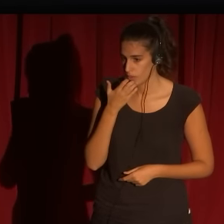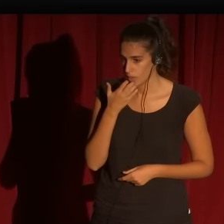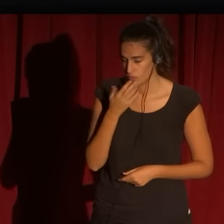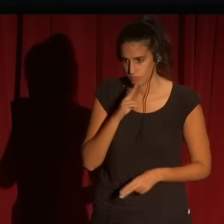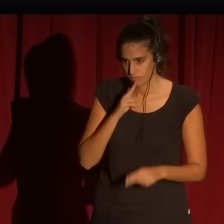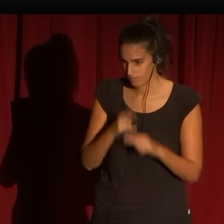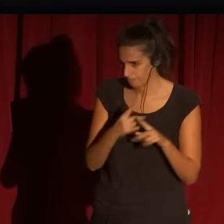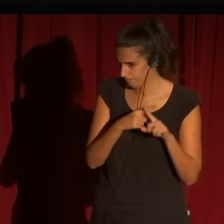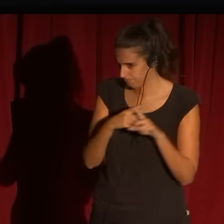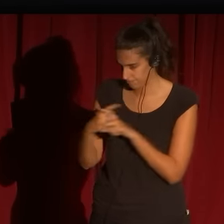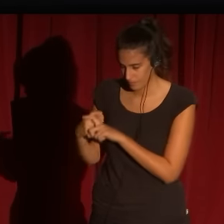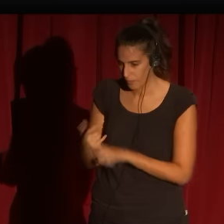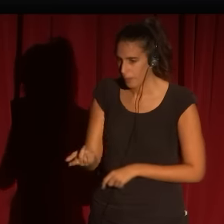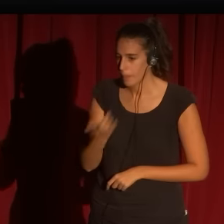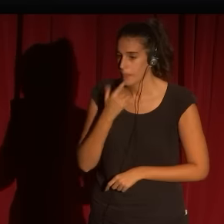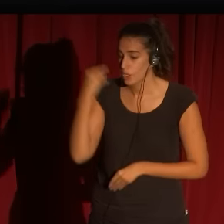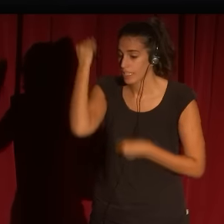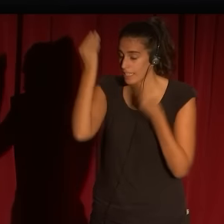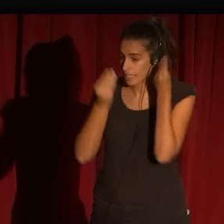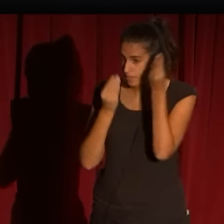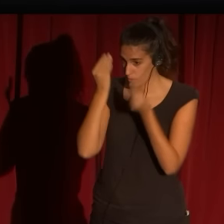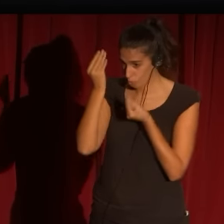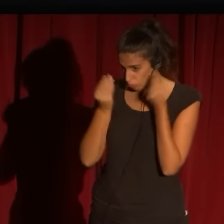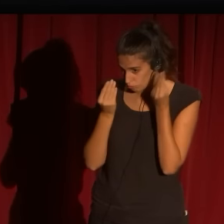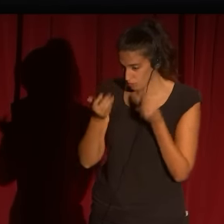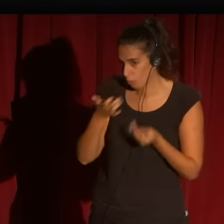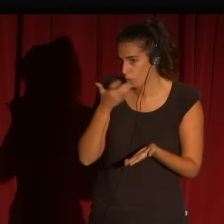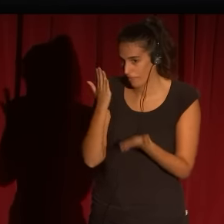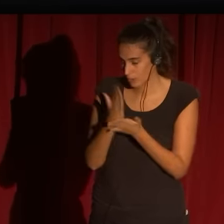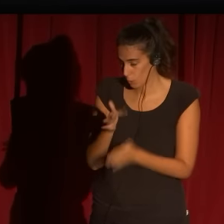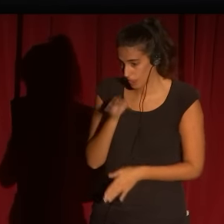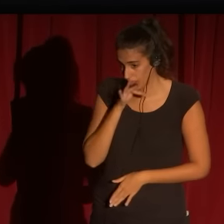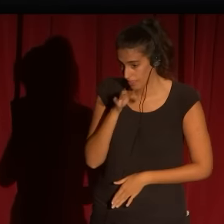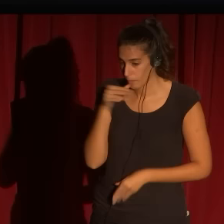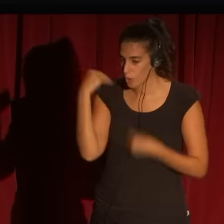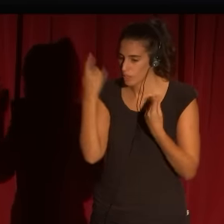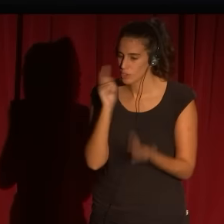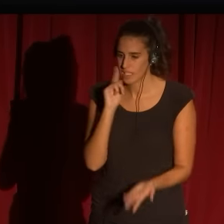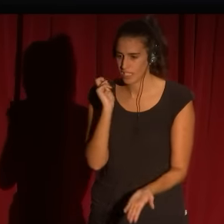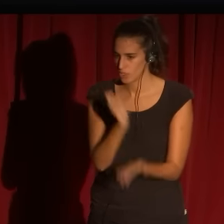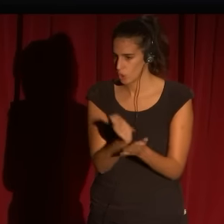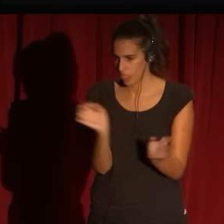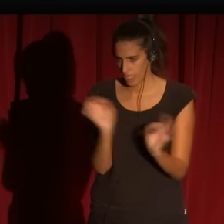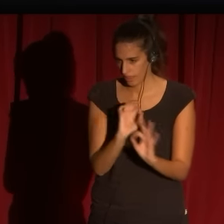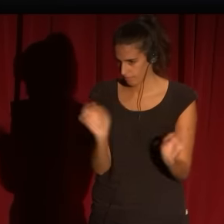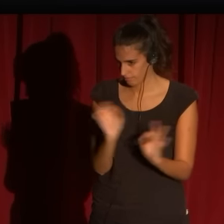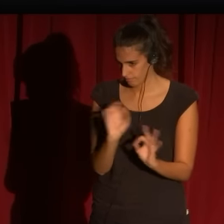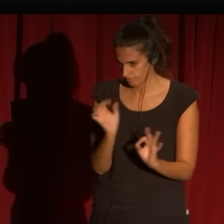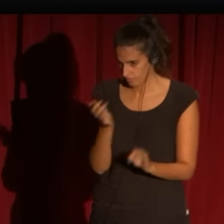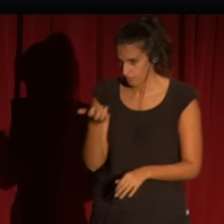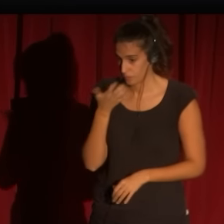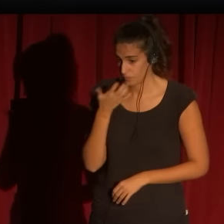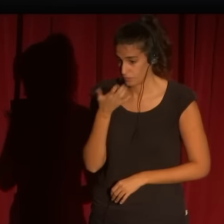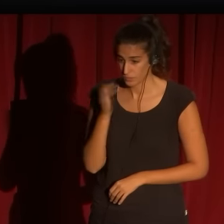isola siempre se dice creemos aunque son cosas que por estudiar que no cobraban por su trabajo eran cortesan sofonisba por